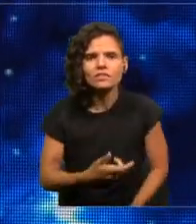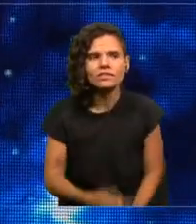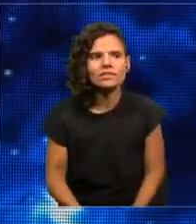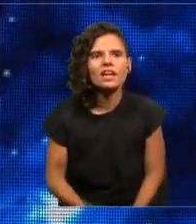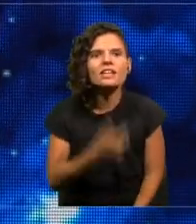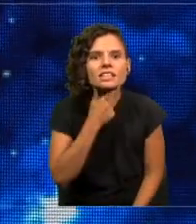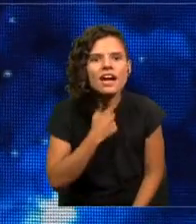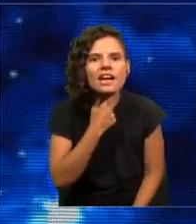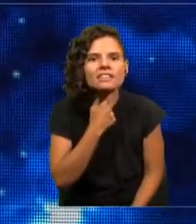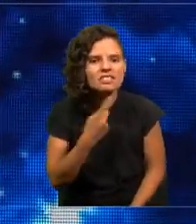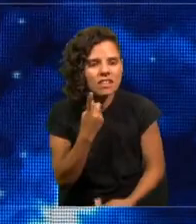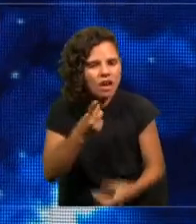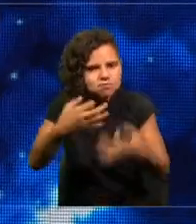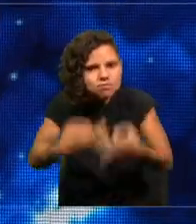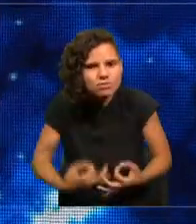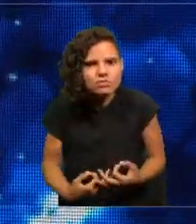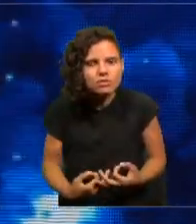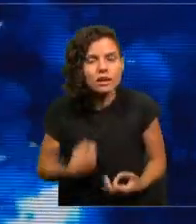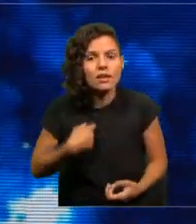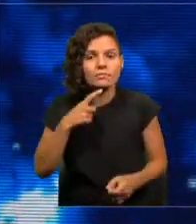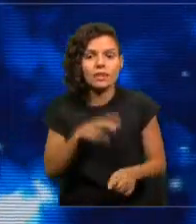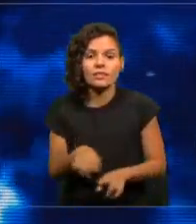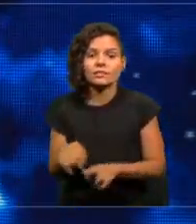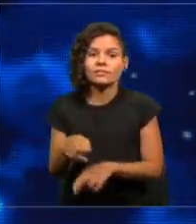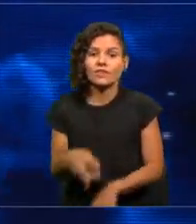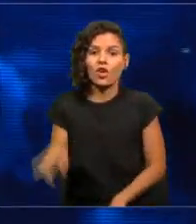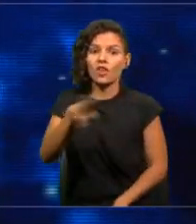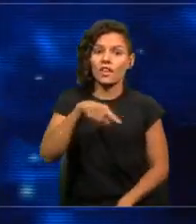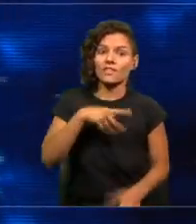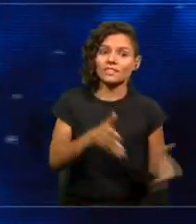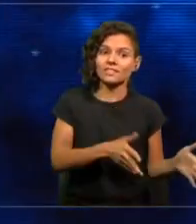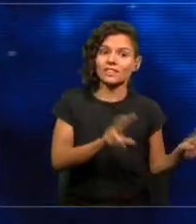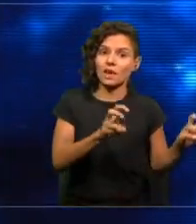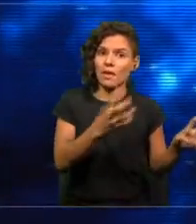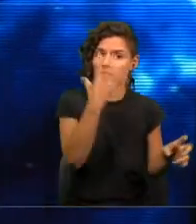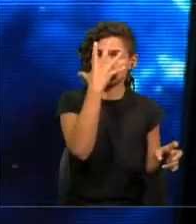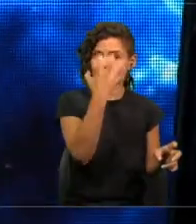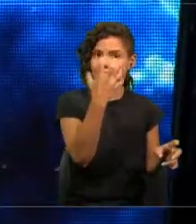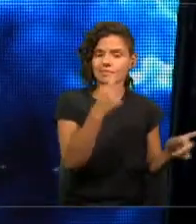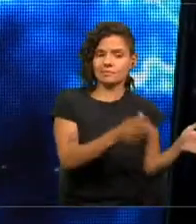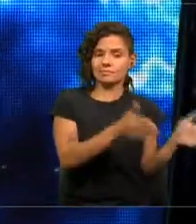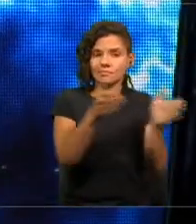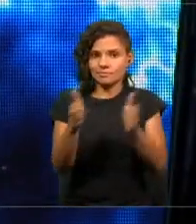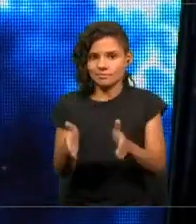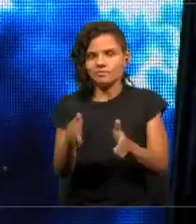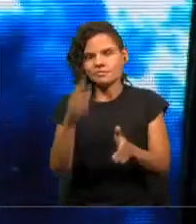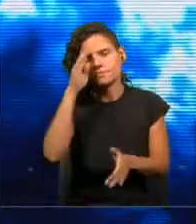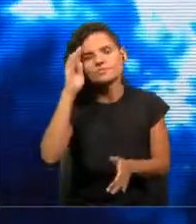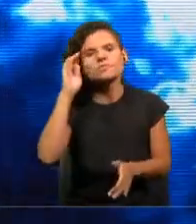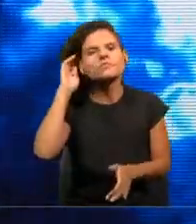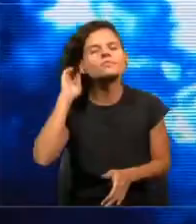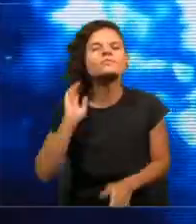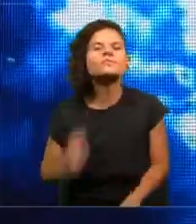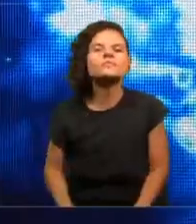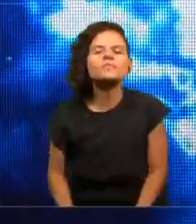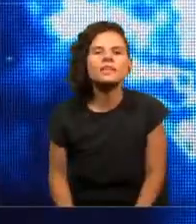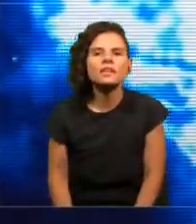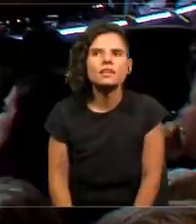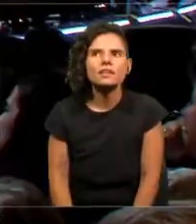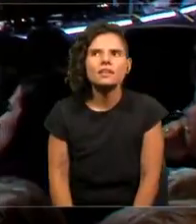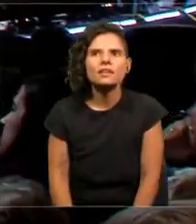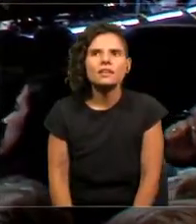volviendo al tema el reconocimiento facial no me quiero olvidarme